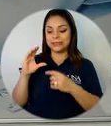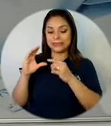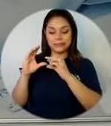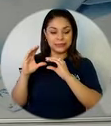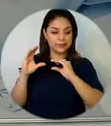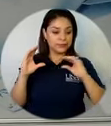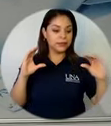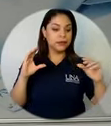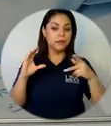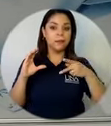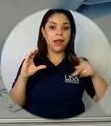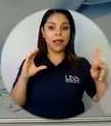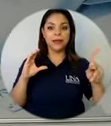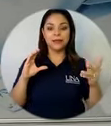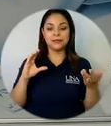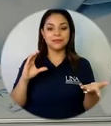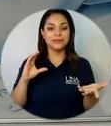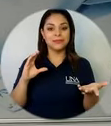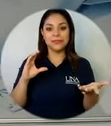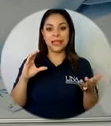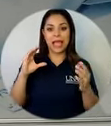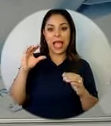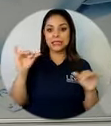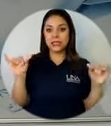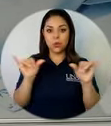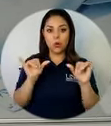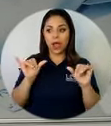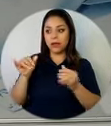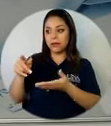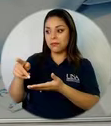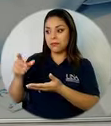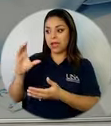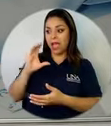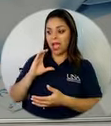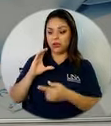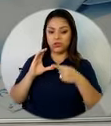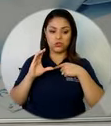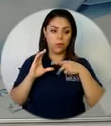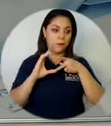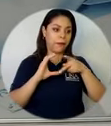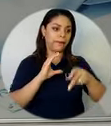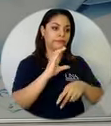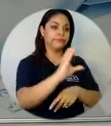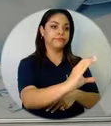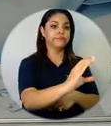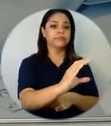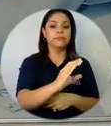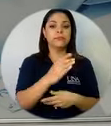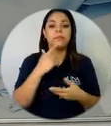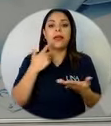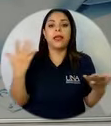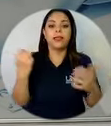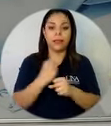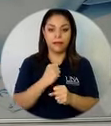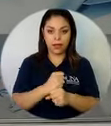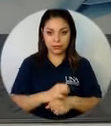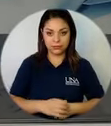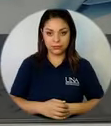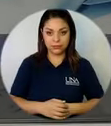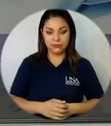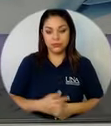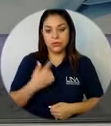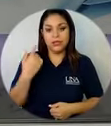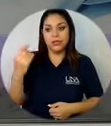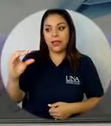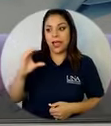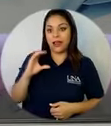ganar? Si lo que voy a ganar va a ser muy similar a lo que tengo que pagar por el cuidado de mi hijo, es probable que decida tal vez no